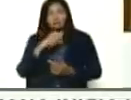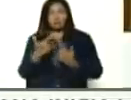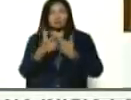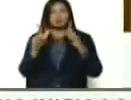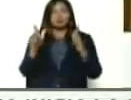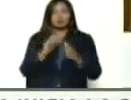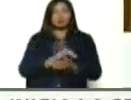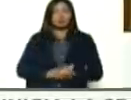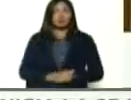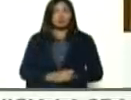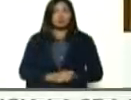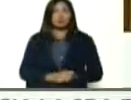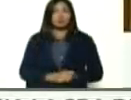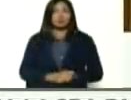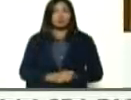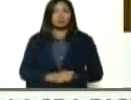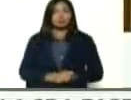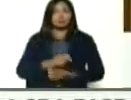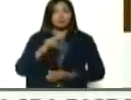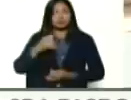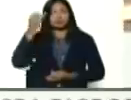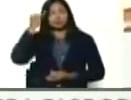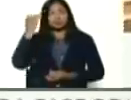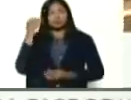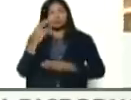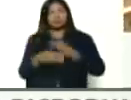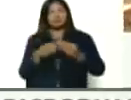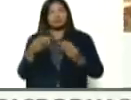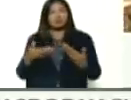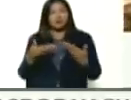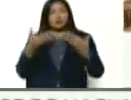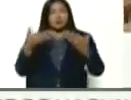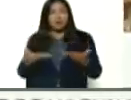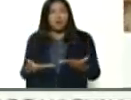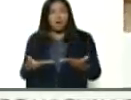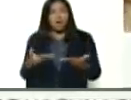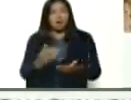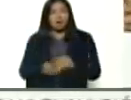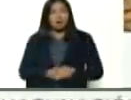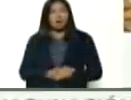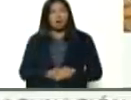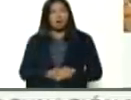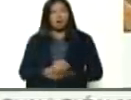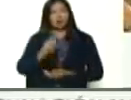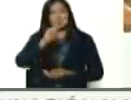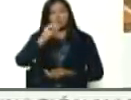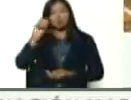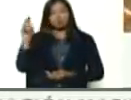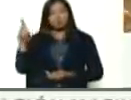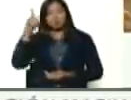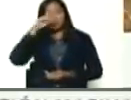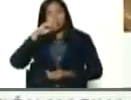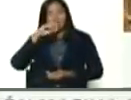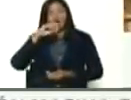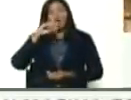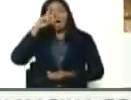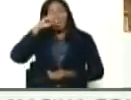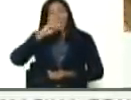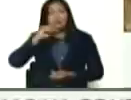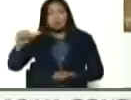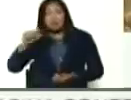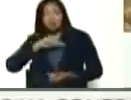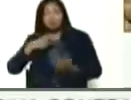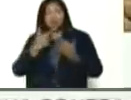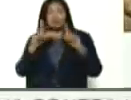presidentes esta idea que ha sido un regalo para el 200 aniversario de nuestra libertad y